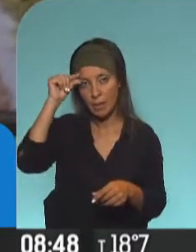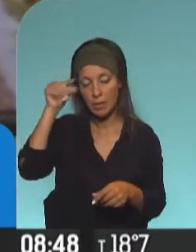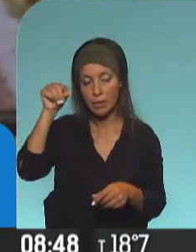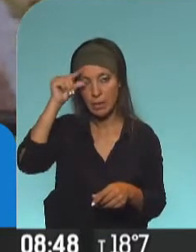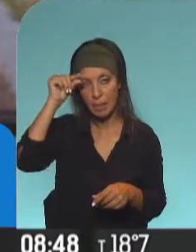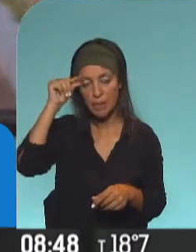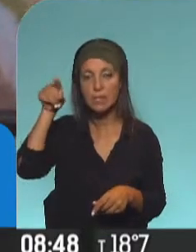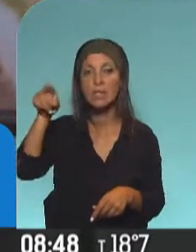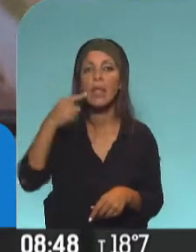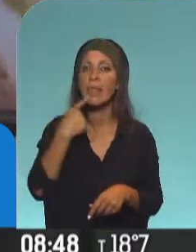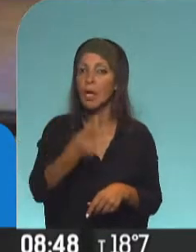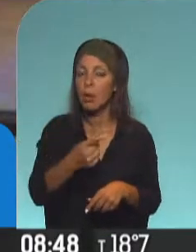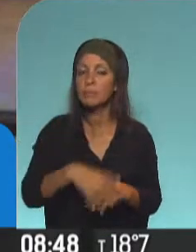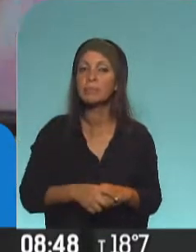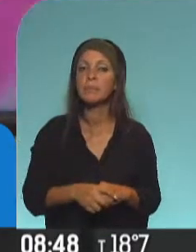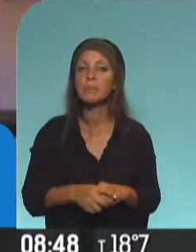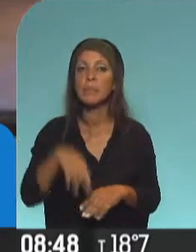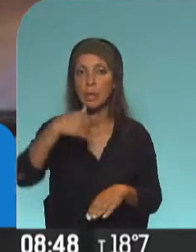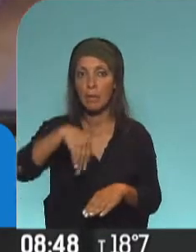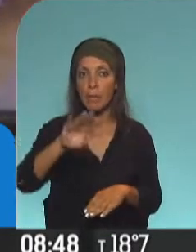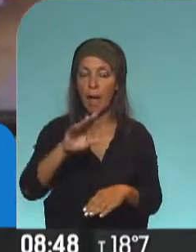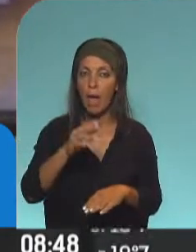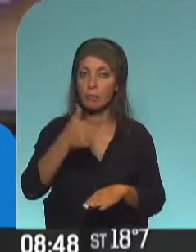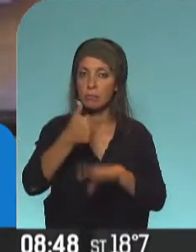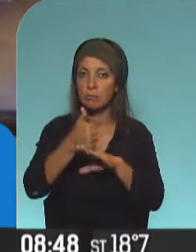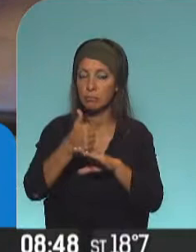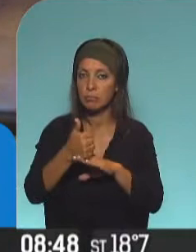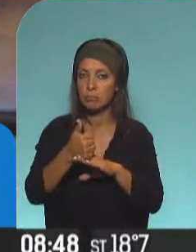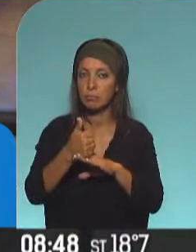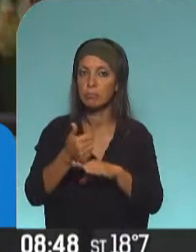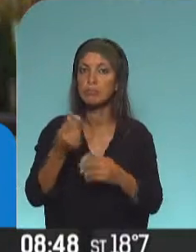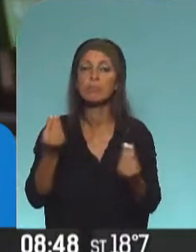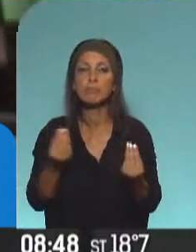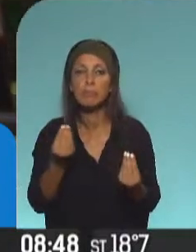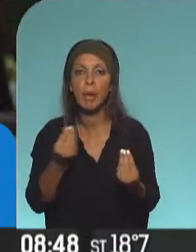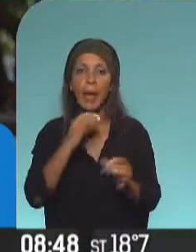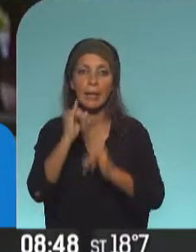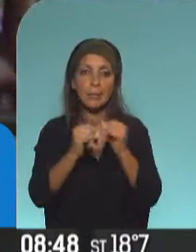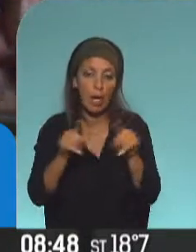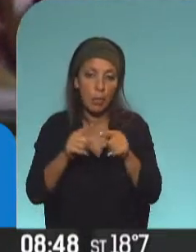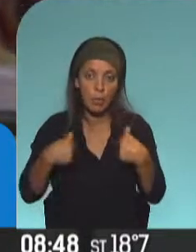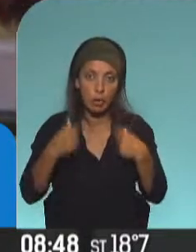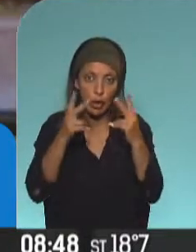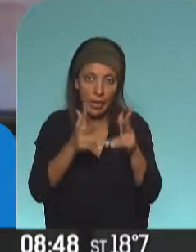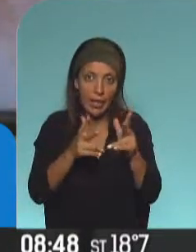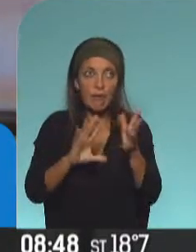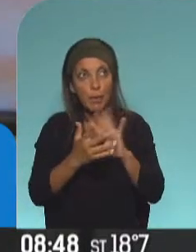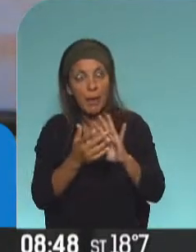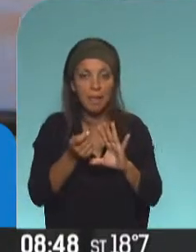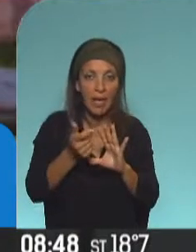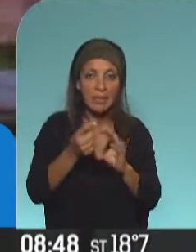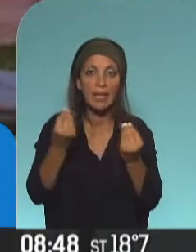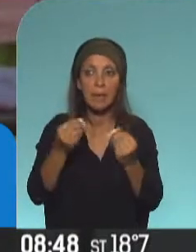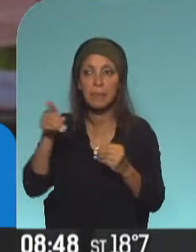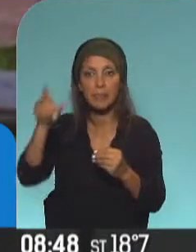Jorge Capitanich, va a presentarse, centralmente para explicar esto que estoy explicando lo más sencillamente posible, es decir, que esa jueza